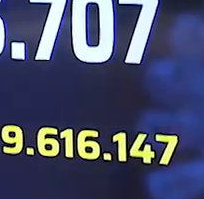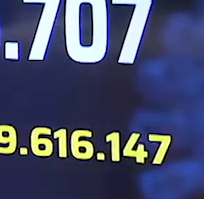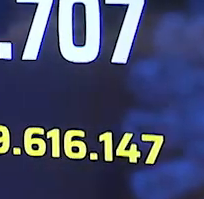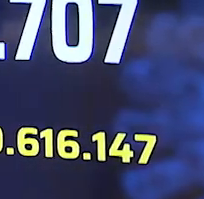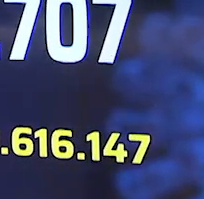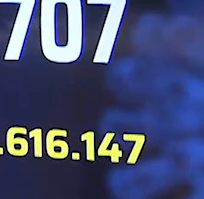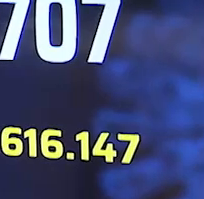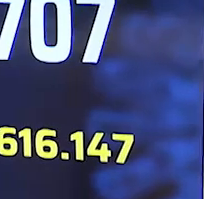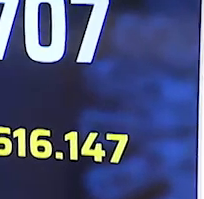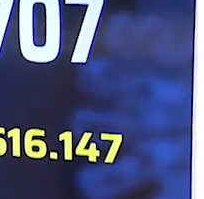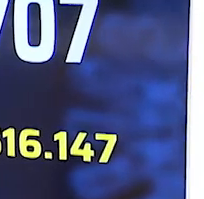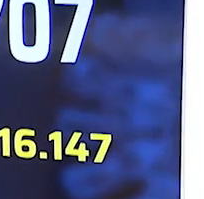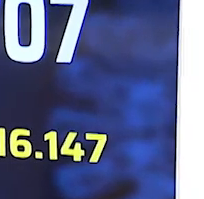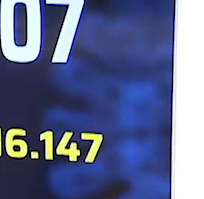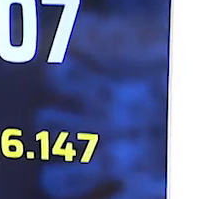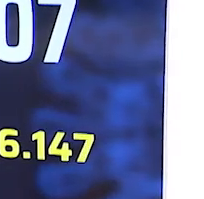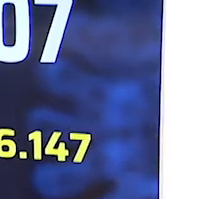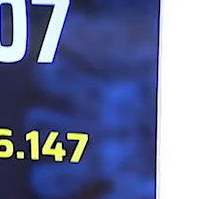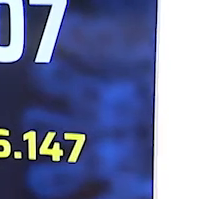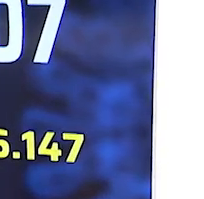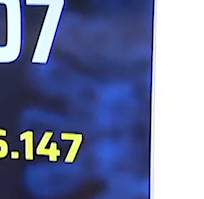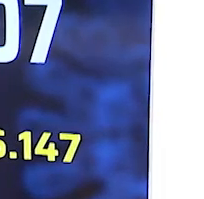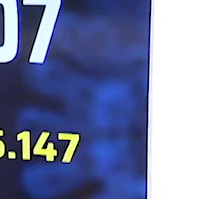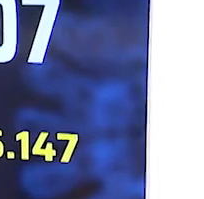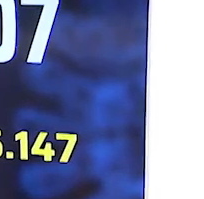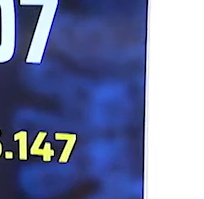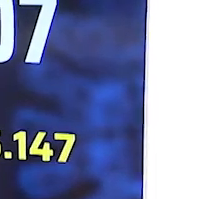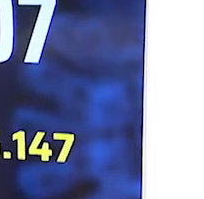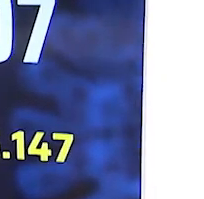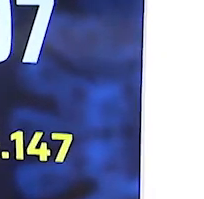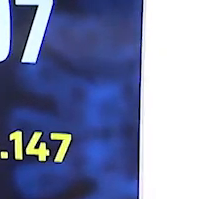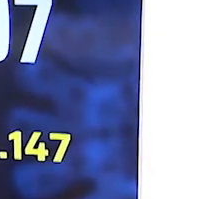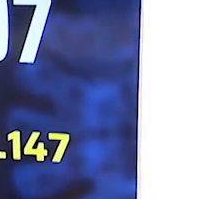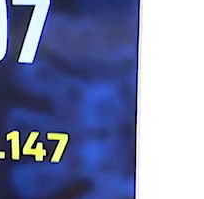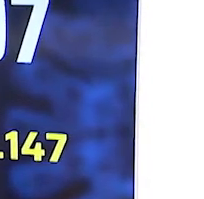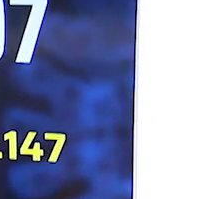653.862. Y casos de personas recuperadas son más de